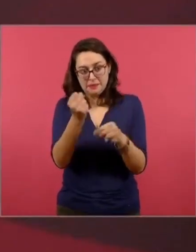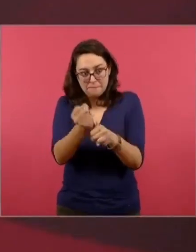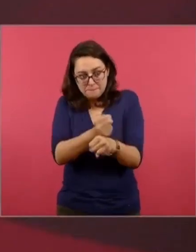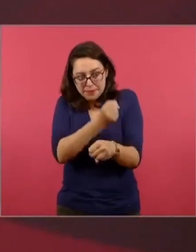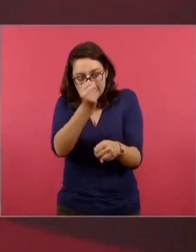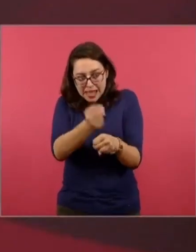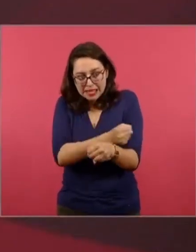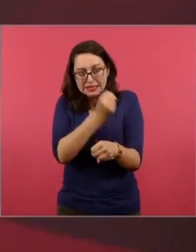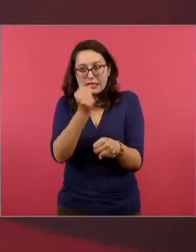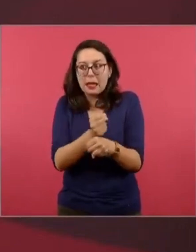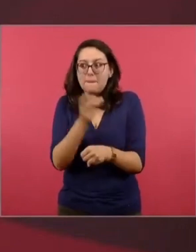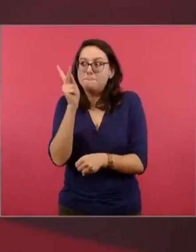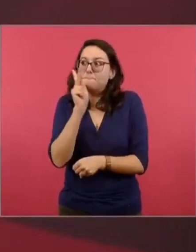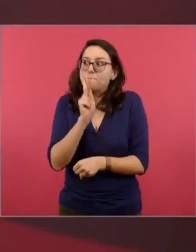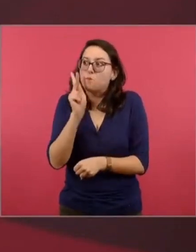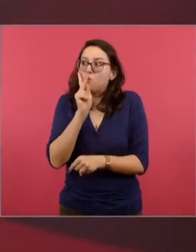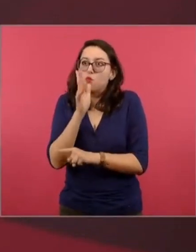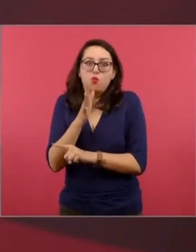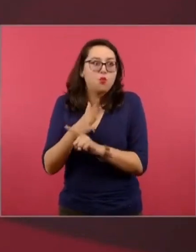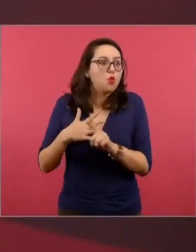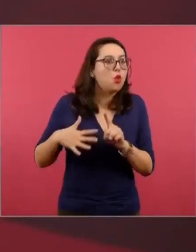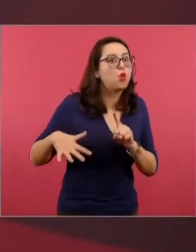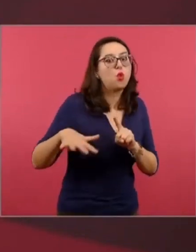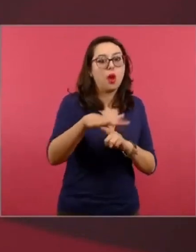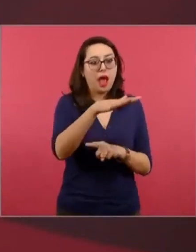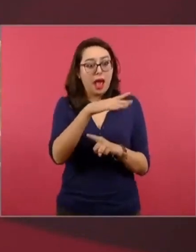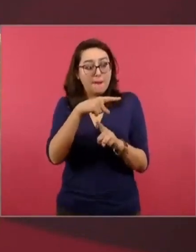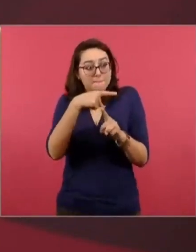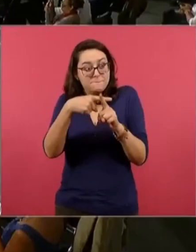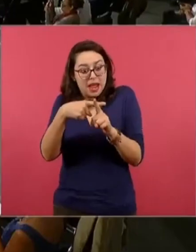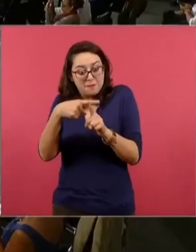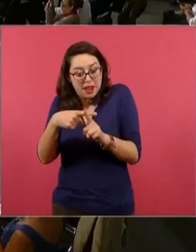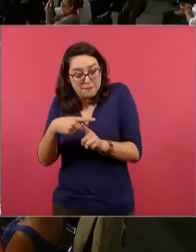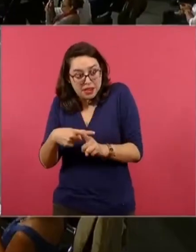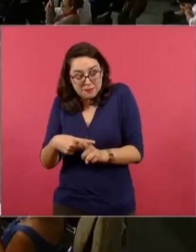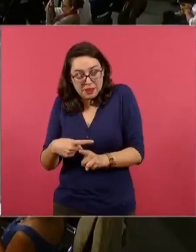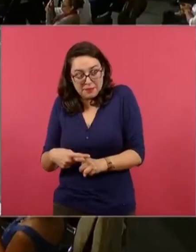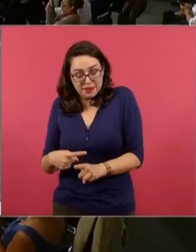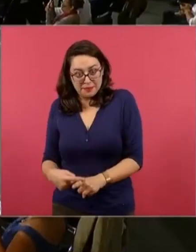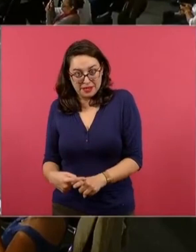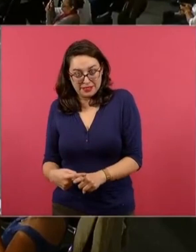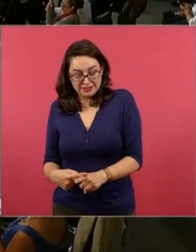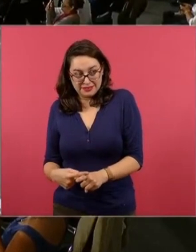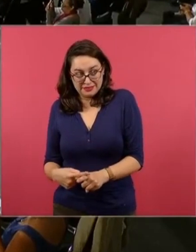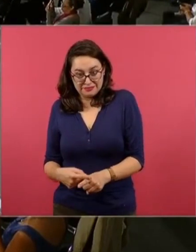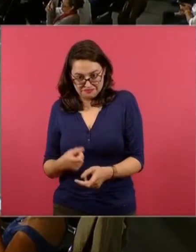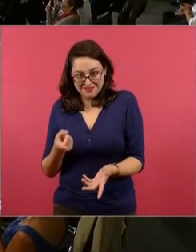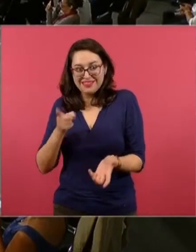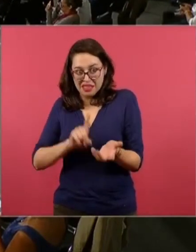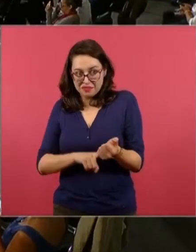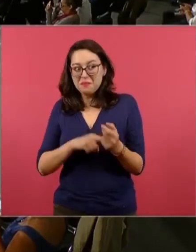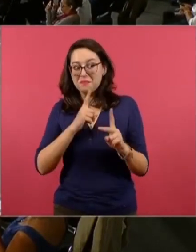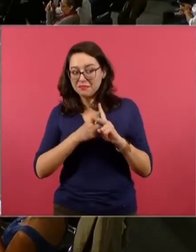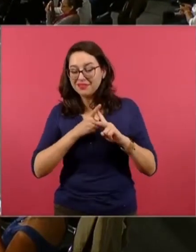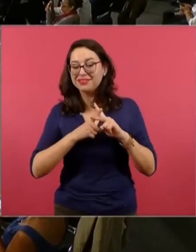matemática aplicada a la transformación de las realidades. Entonces, si vemos, aquí tenemos unas gráficas. Lo que muestran